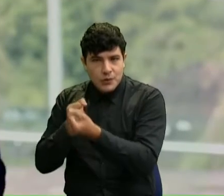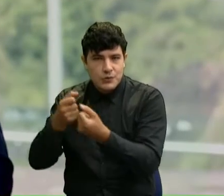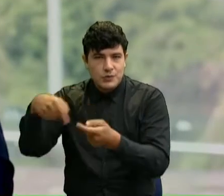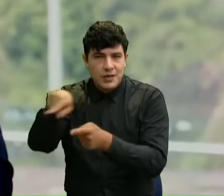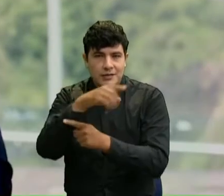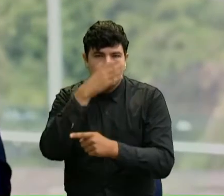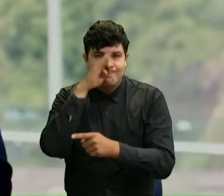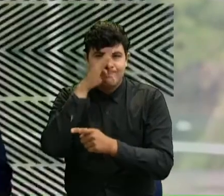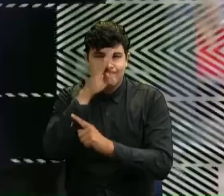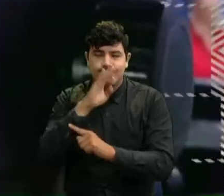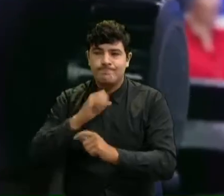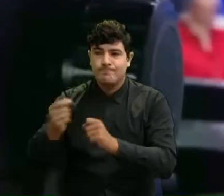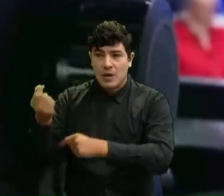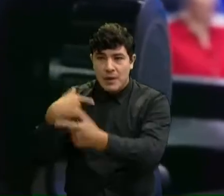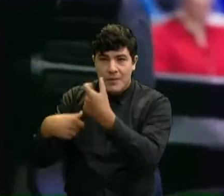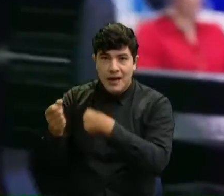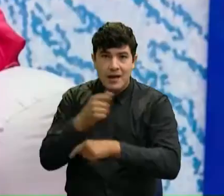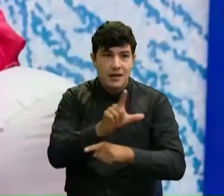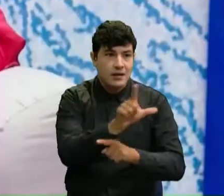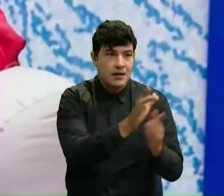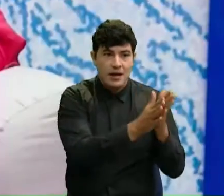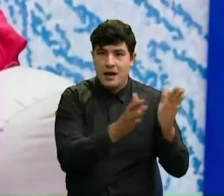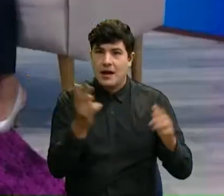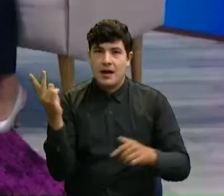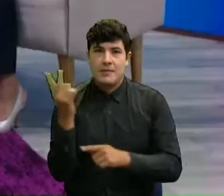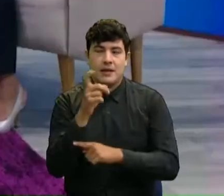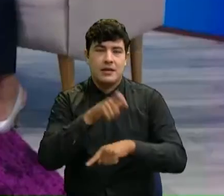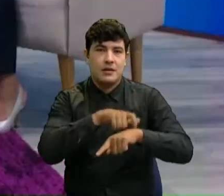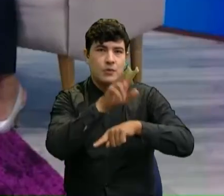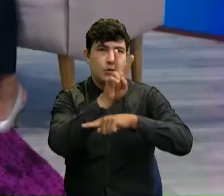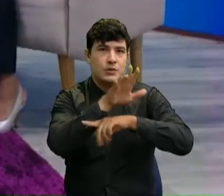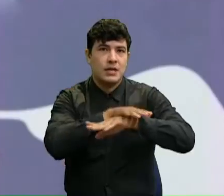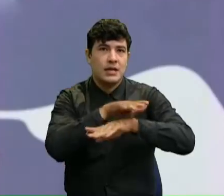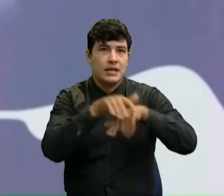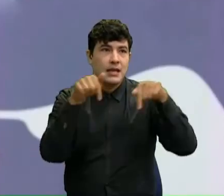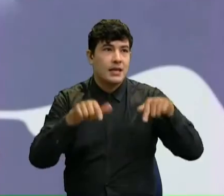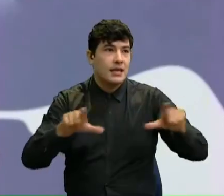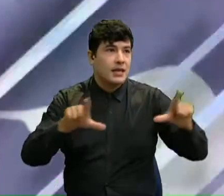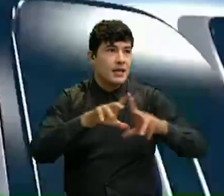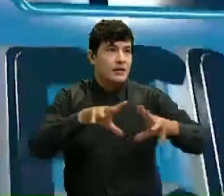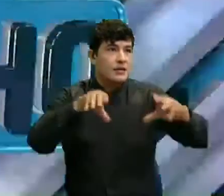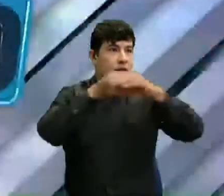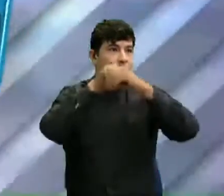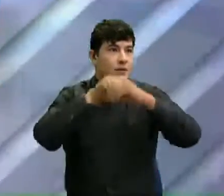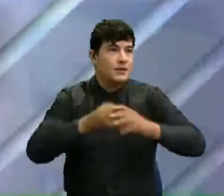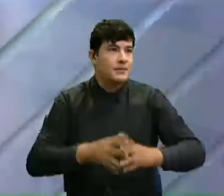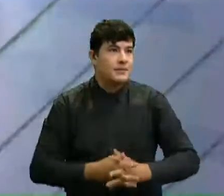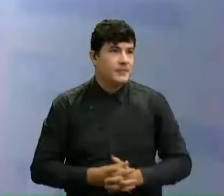inquietudes que serán resueltas de lunes a viernes a las 2 de la tarde, aquí por el Canal Tro.